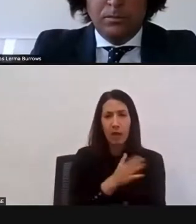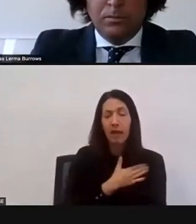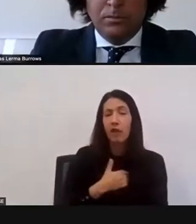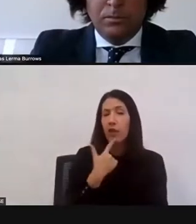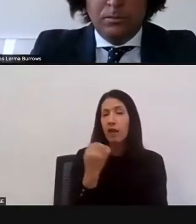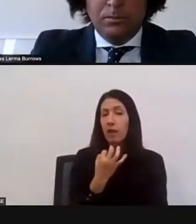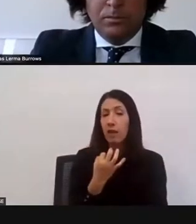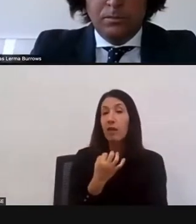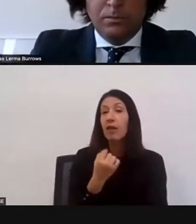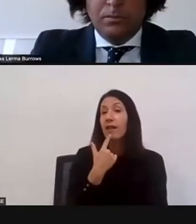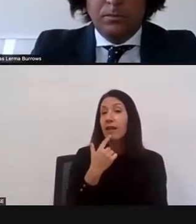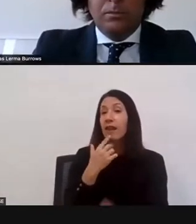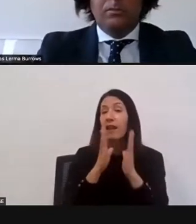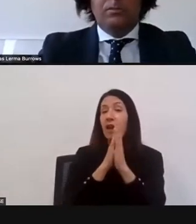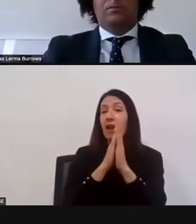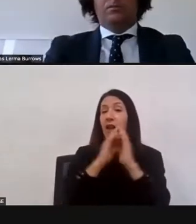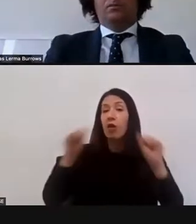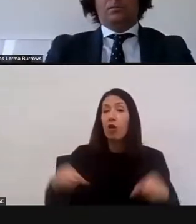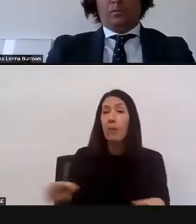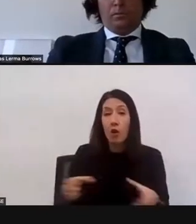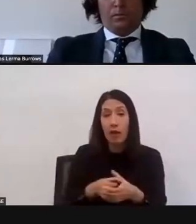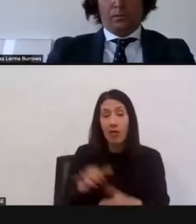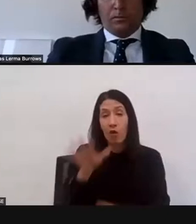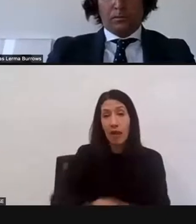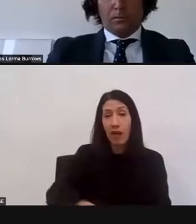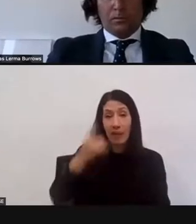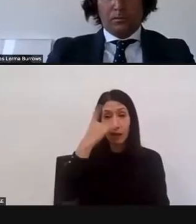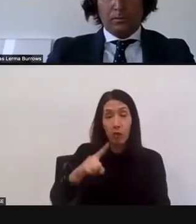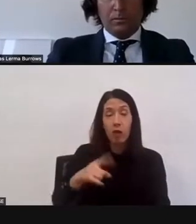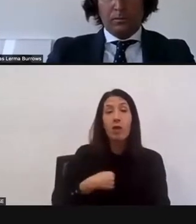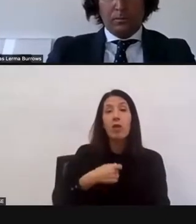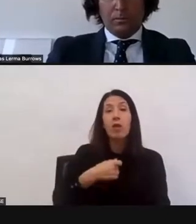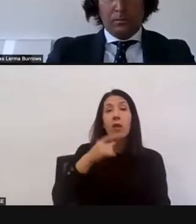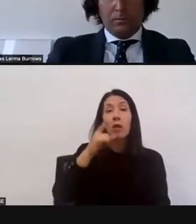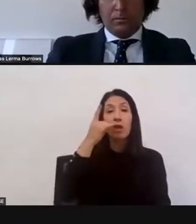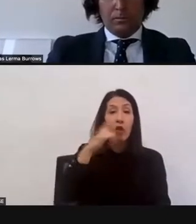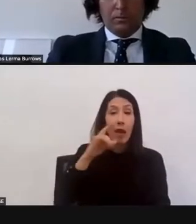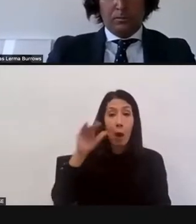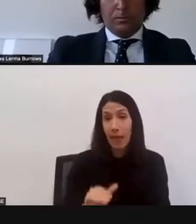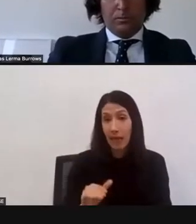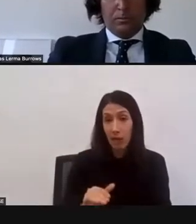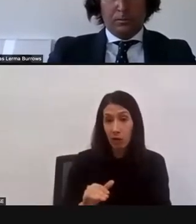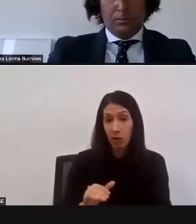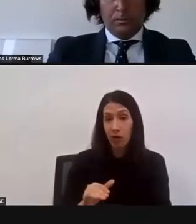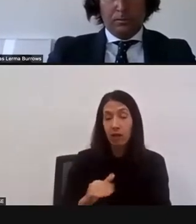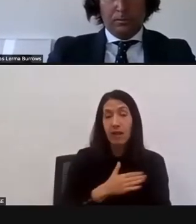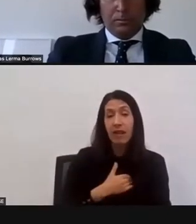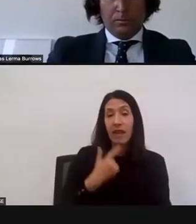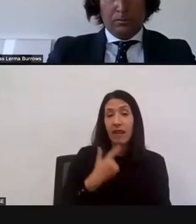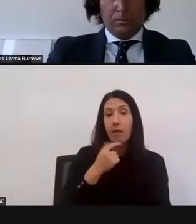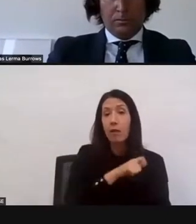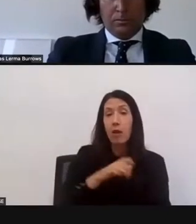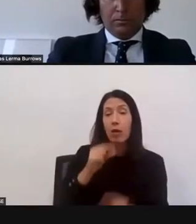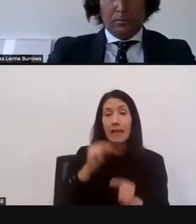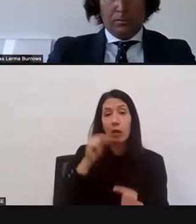Según el Convenio Colectivo Nacional Taurino, se entiende torero pequeño, ¿no? A aquellos que por su estatura física no